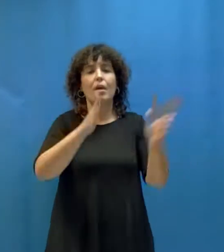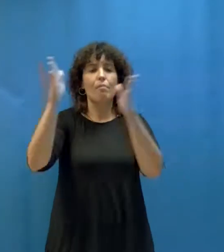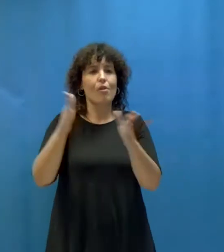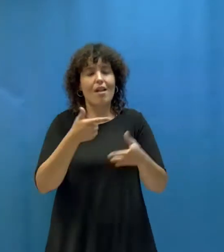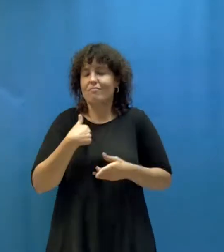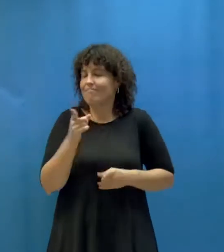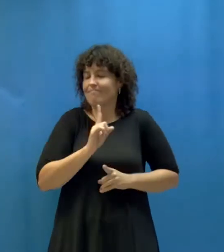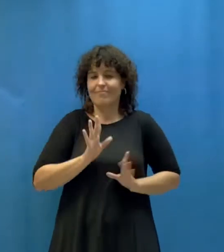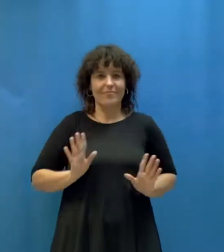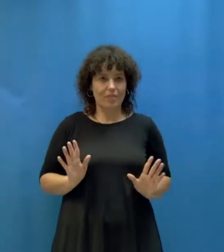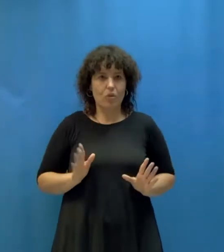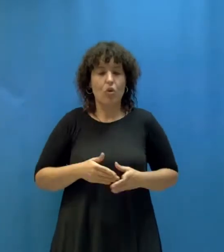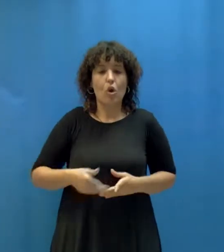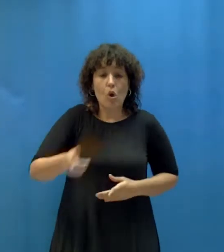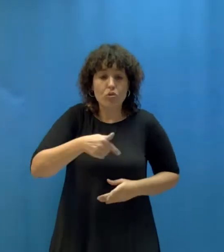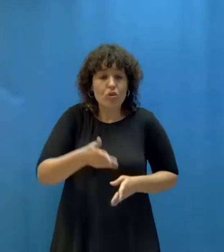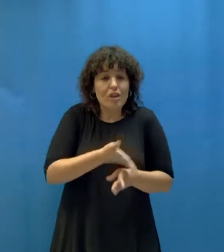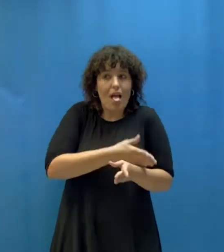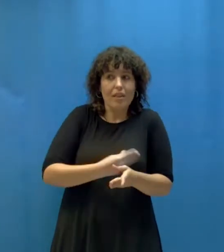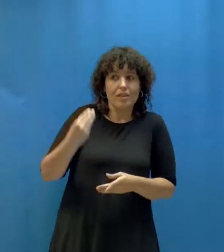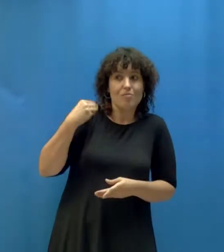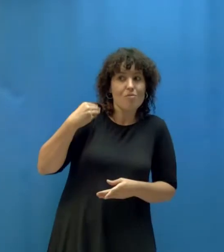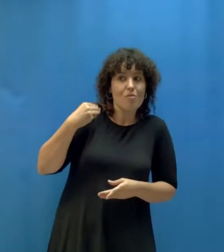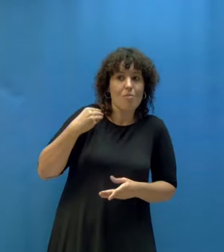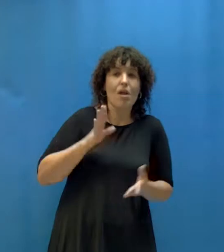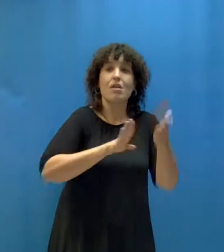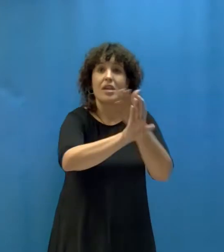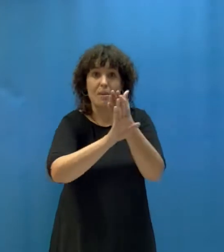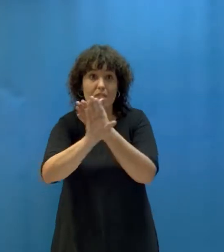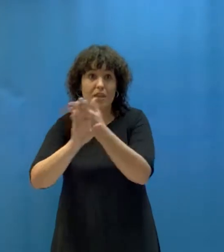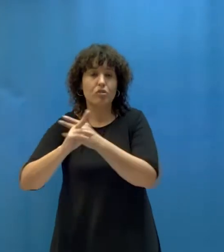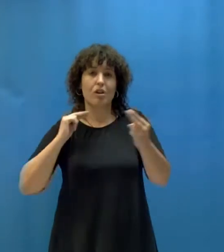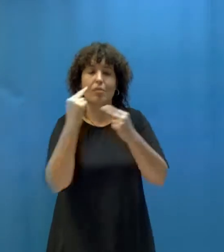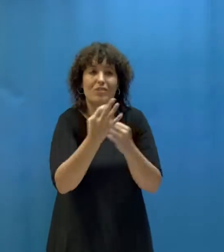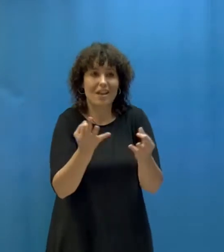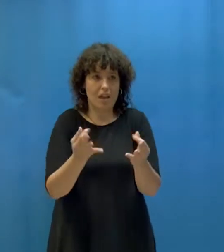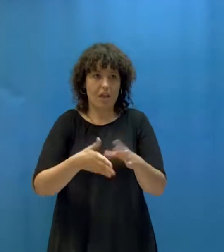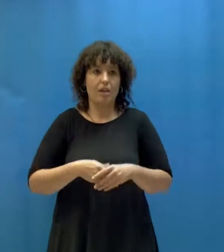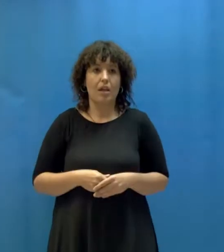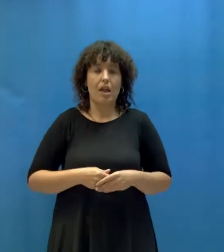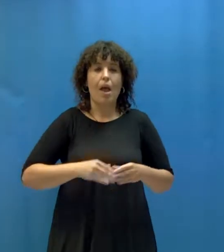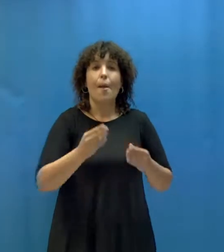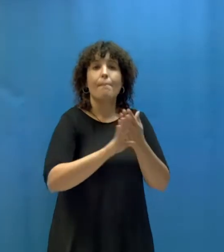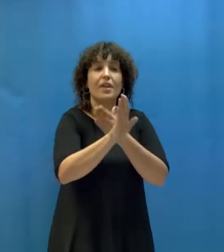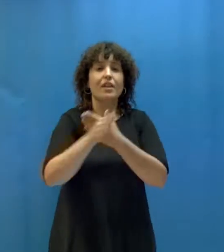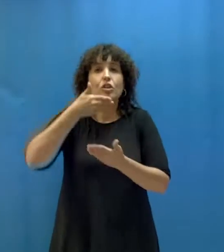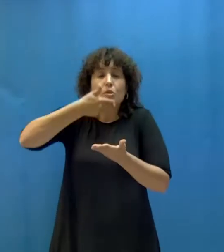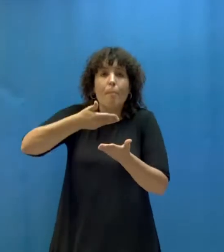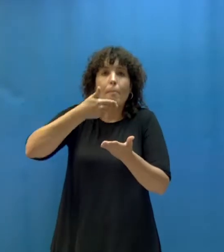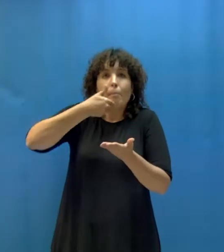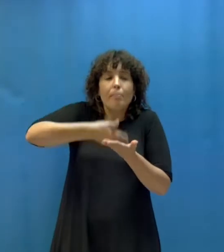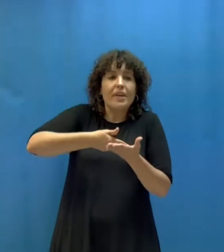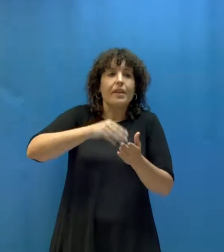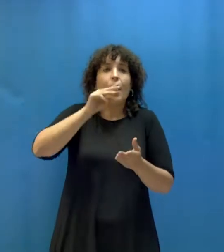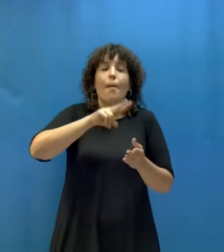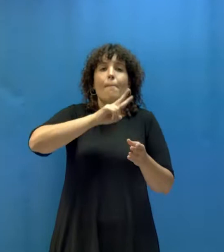pretensión en la fase de consulta pública previa y los vecinos le respondieron. Los vecinos reclaman mantener vados 24 horas en